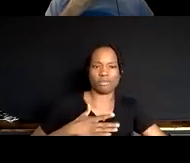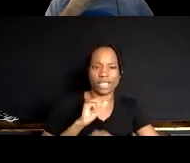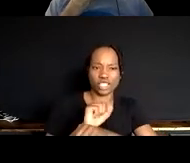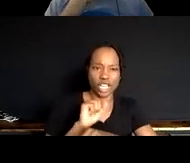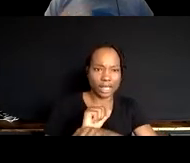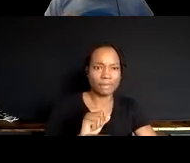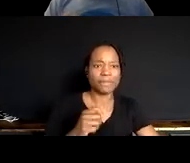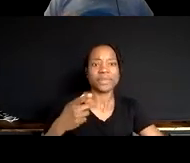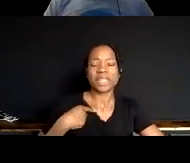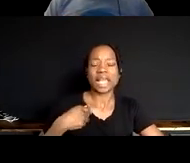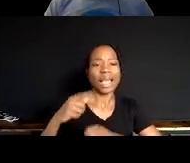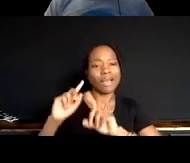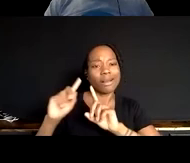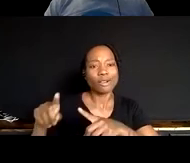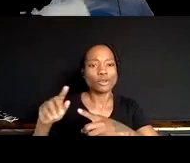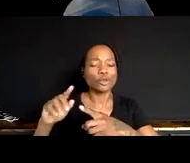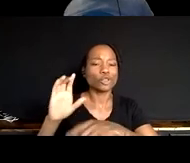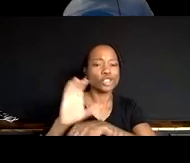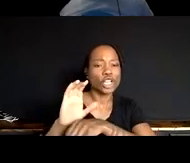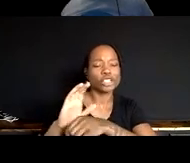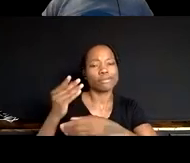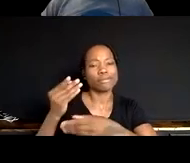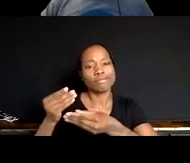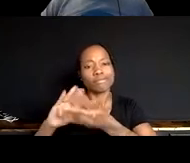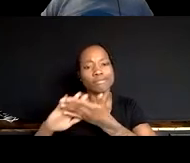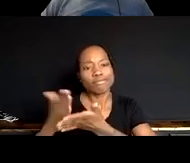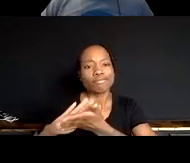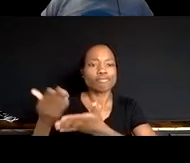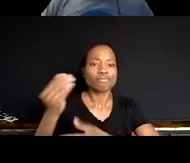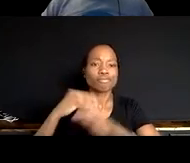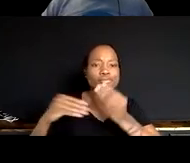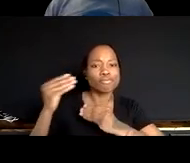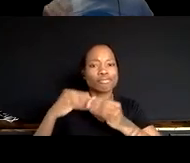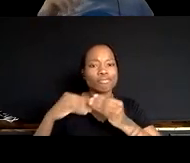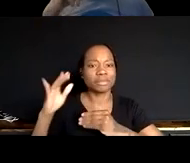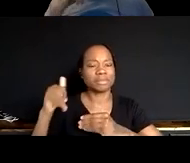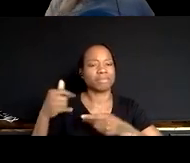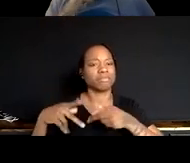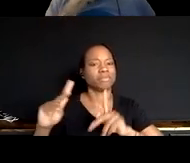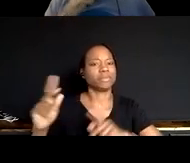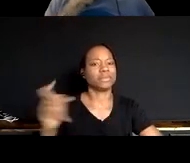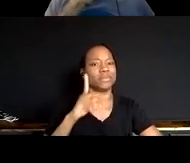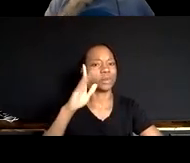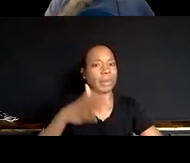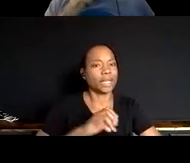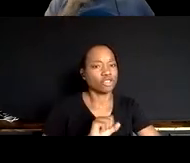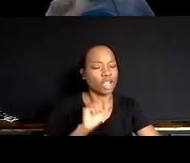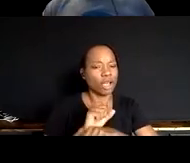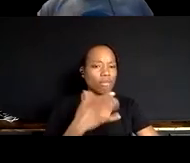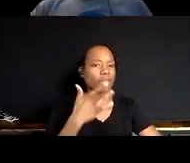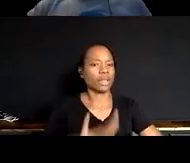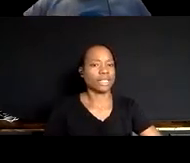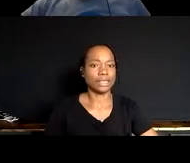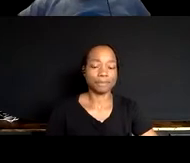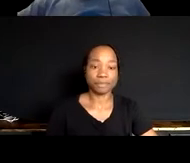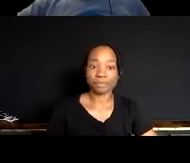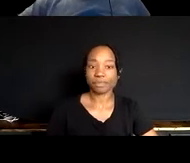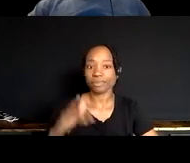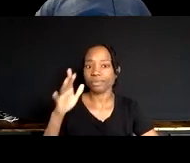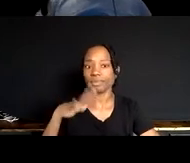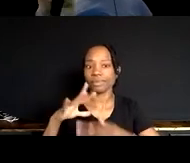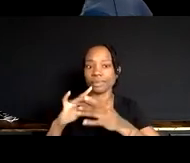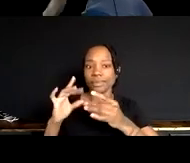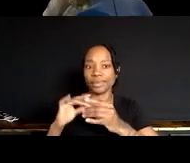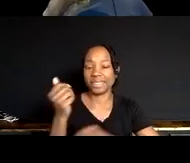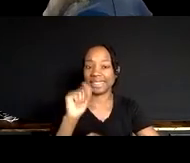Estoy agradecido de la iglesia en la que estoy, que me permite regresar a mi trabajo y que me da comida también. En cualquier